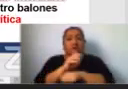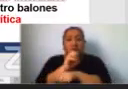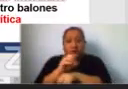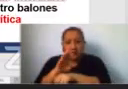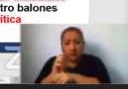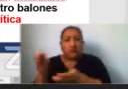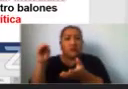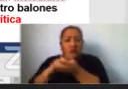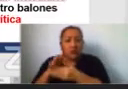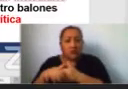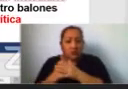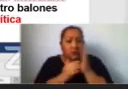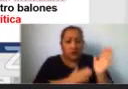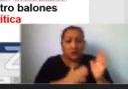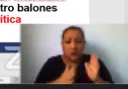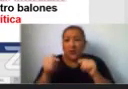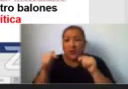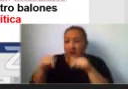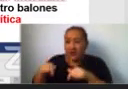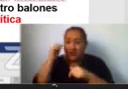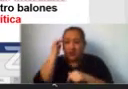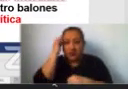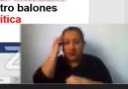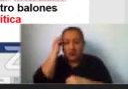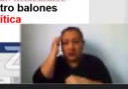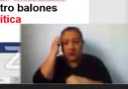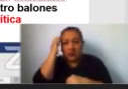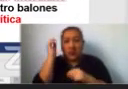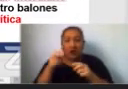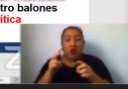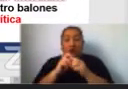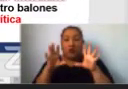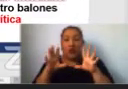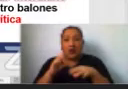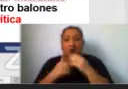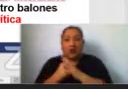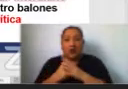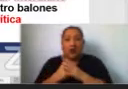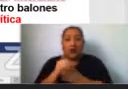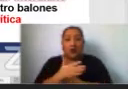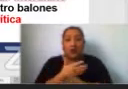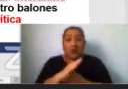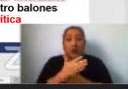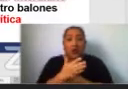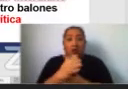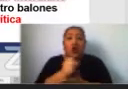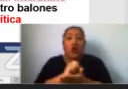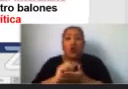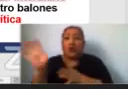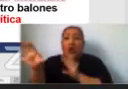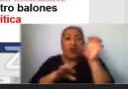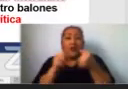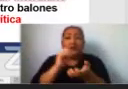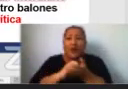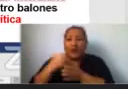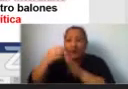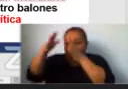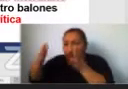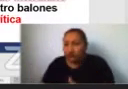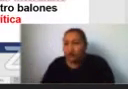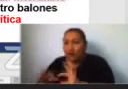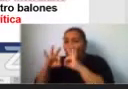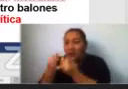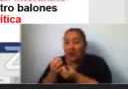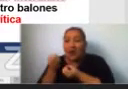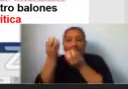implementación de ambas plantas, se transparente la información, se controle la entrega de balones a los familiares, se